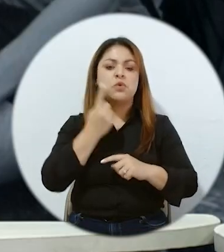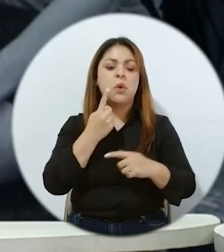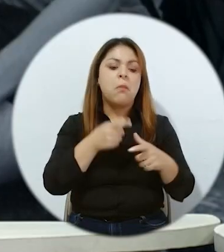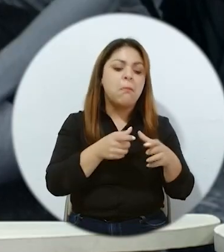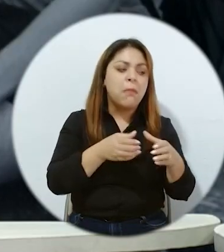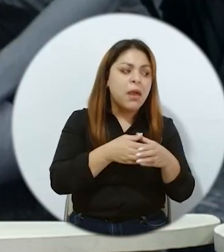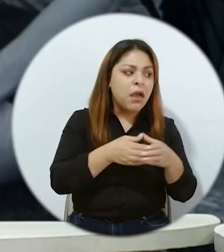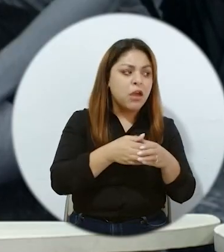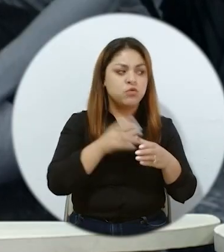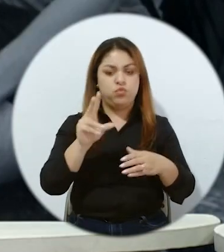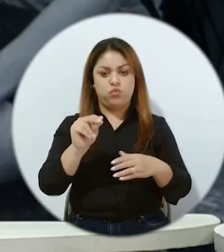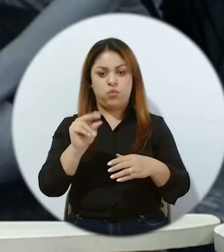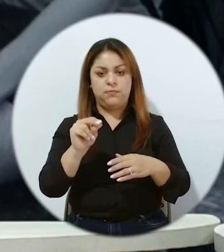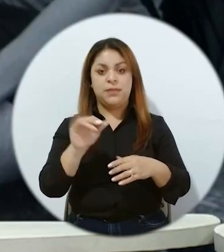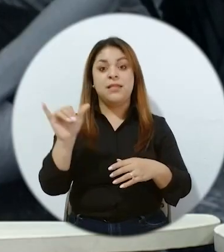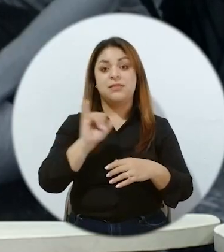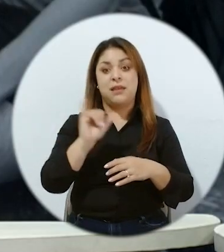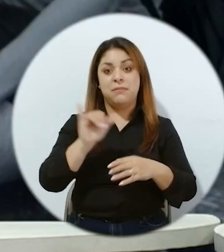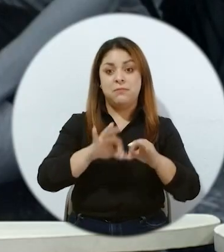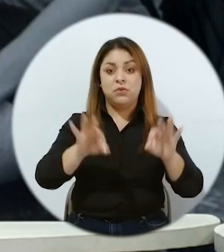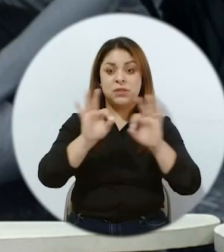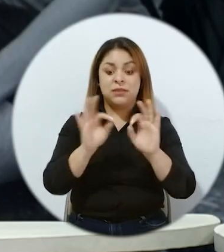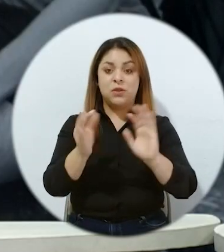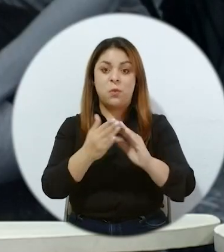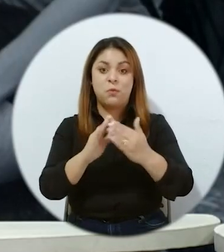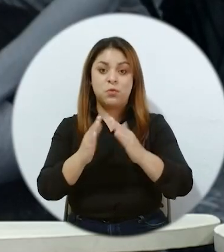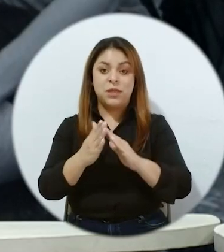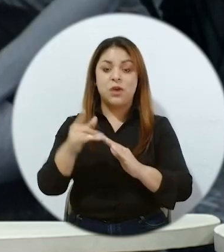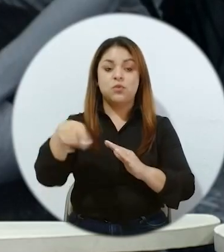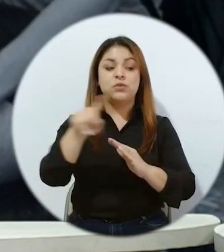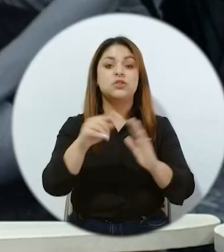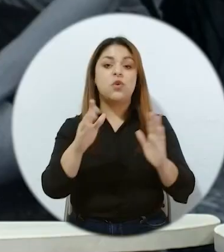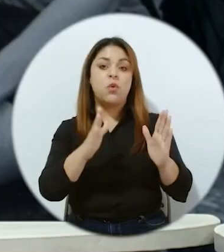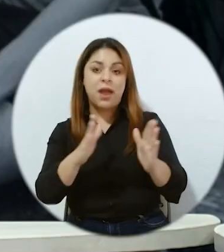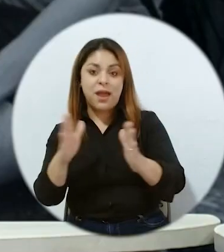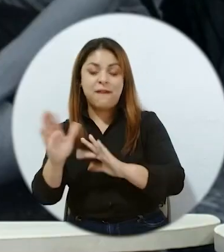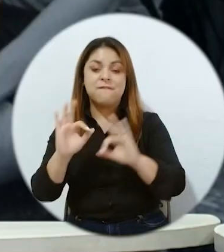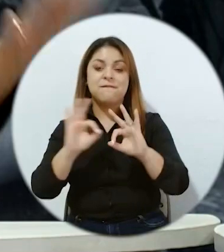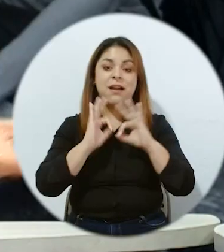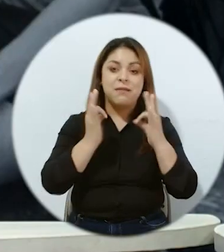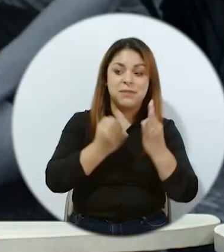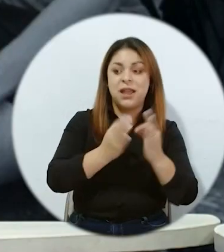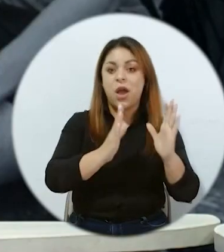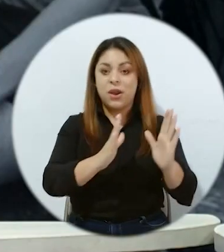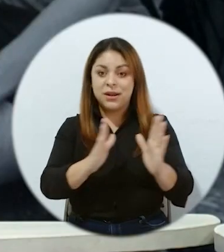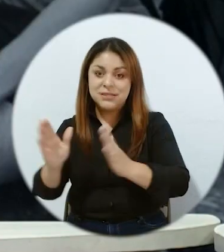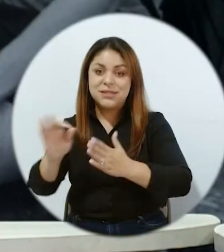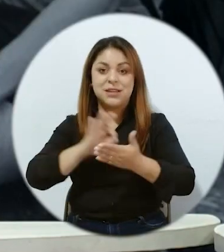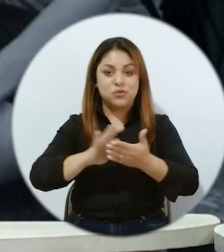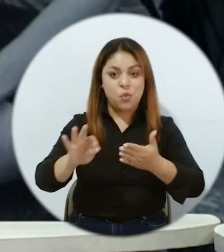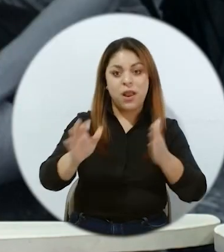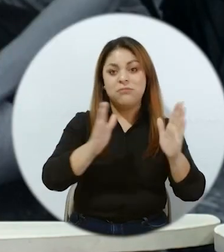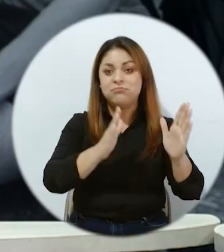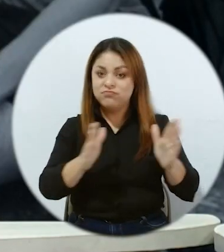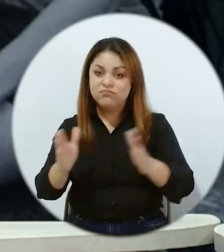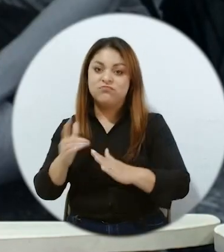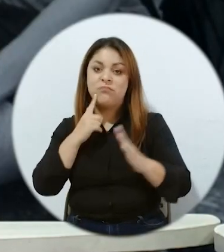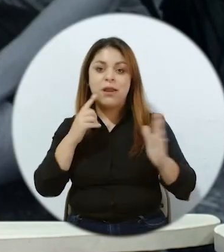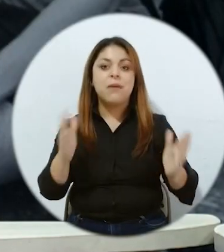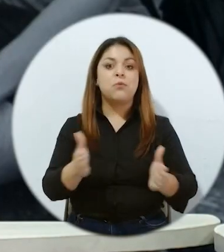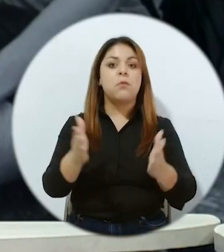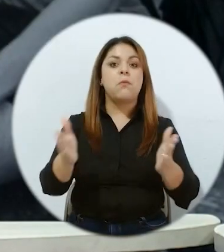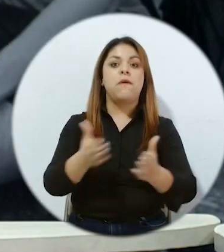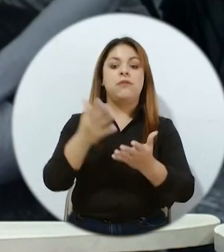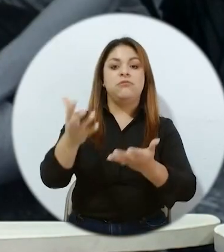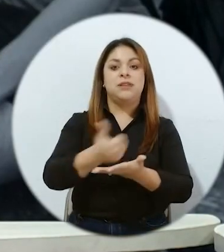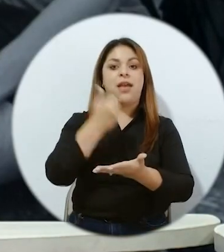pensar que no es así, pero que también que las comunidades se organicen, que las familias se organicen, que en las escuelas se organicen para promover el rescate de